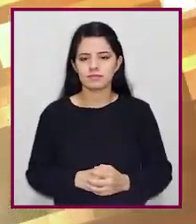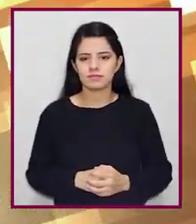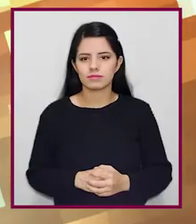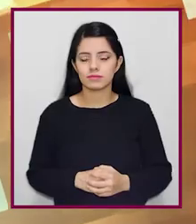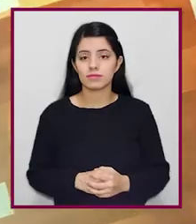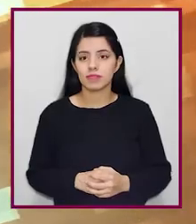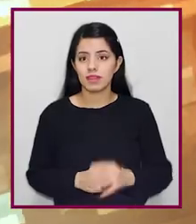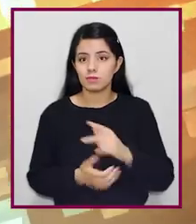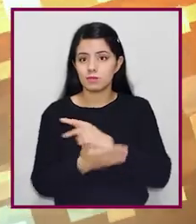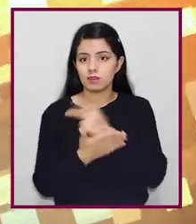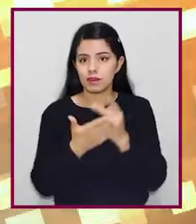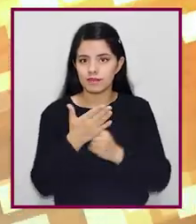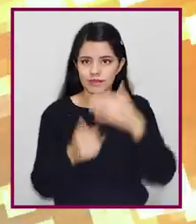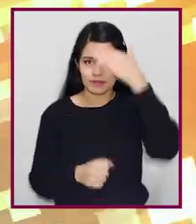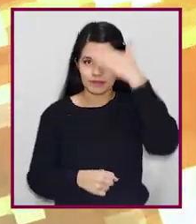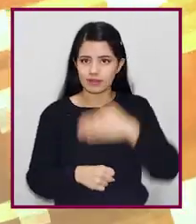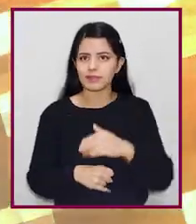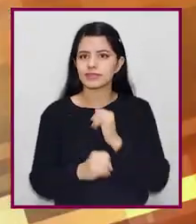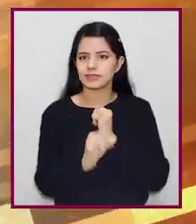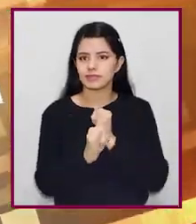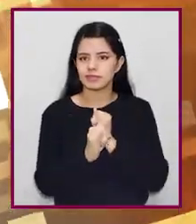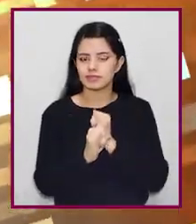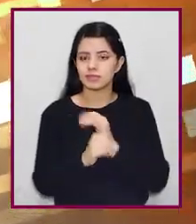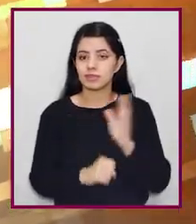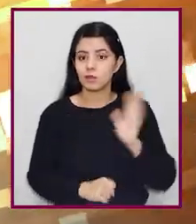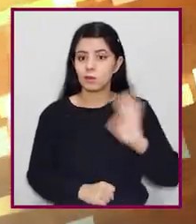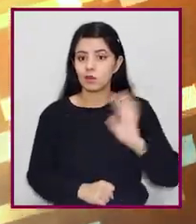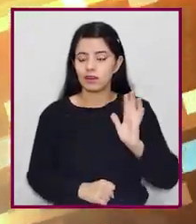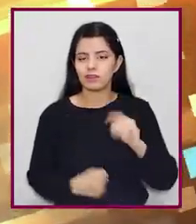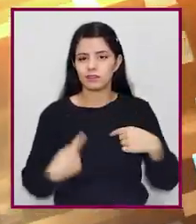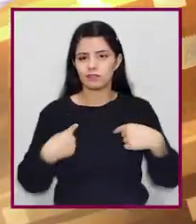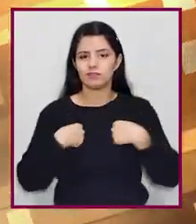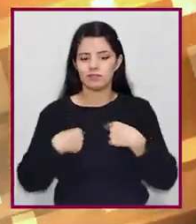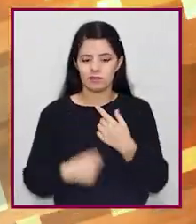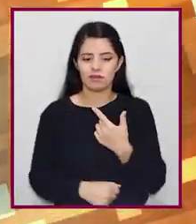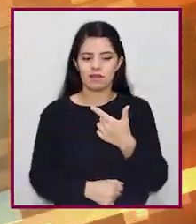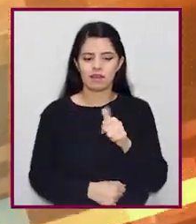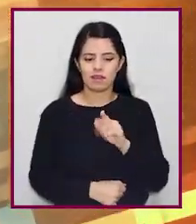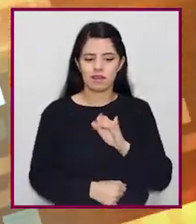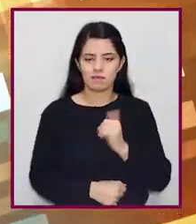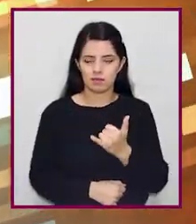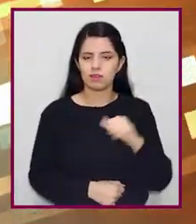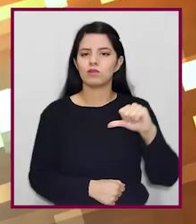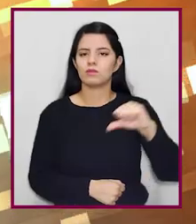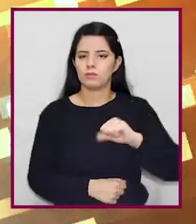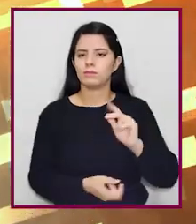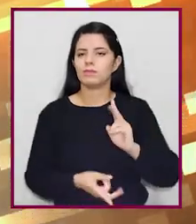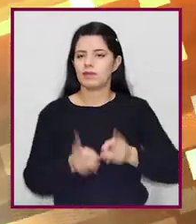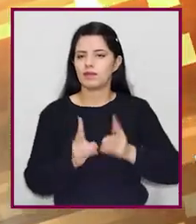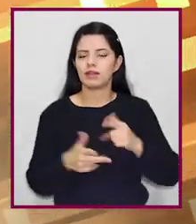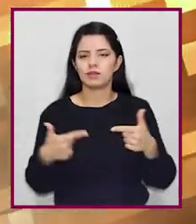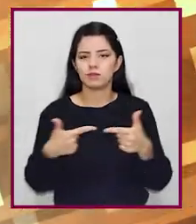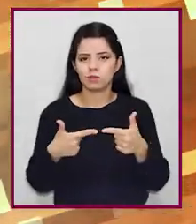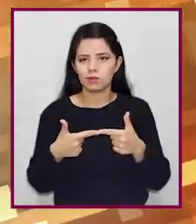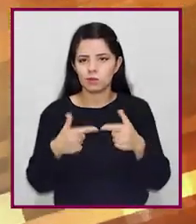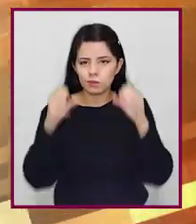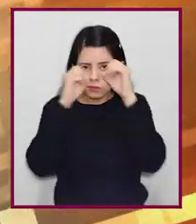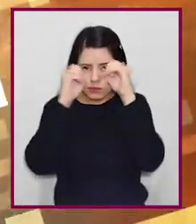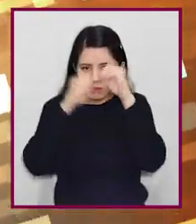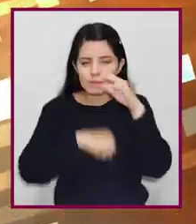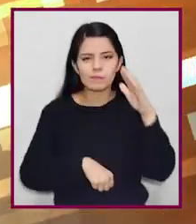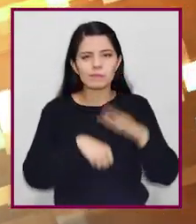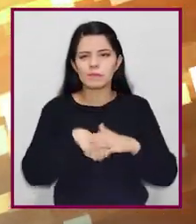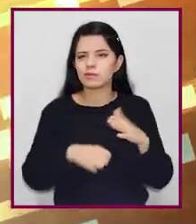Tecnocotorreo, el programa de saberes digitales. ¡Hola! Yo soy Gaby y hoy vamos a hablar de Google, el buscador más popular